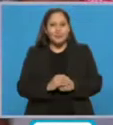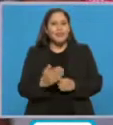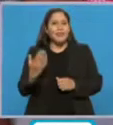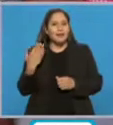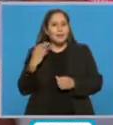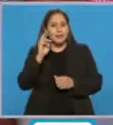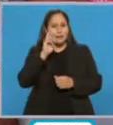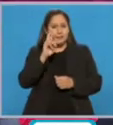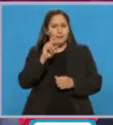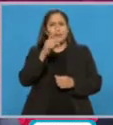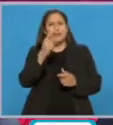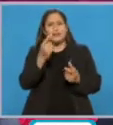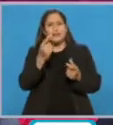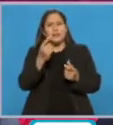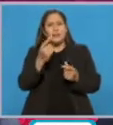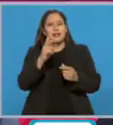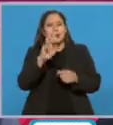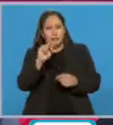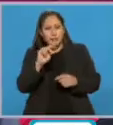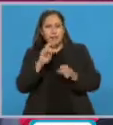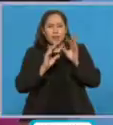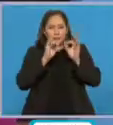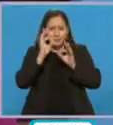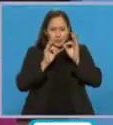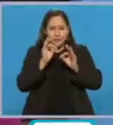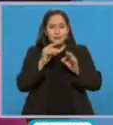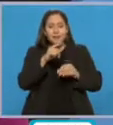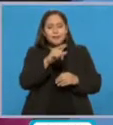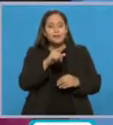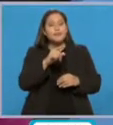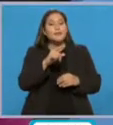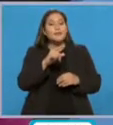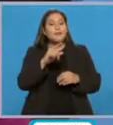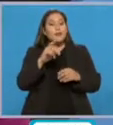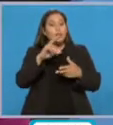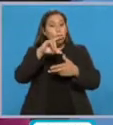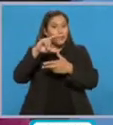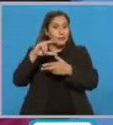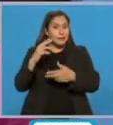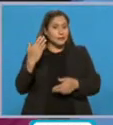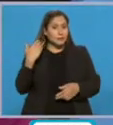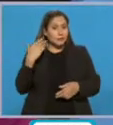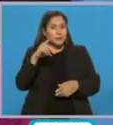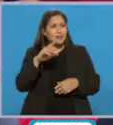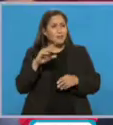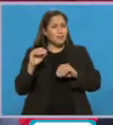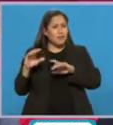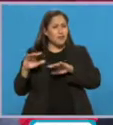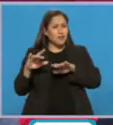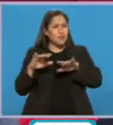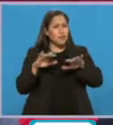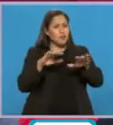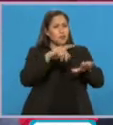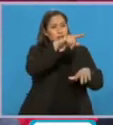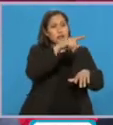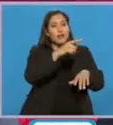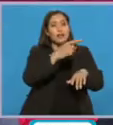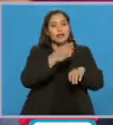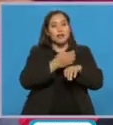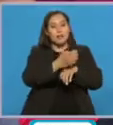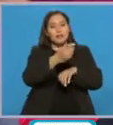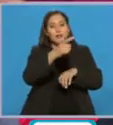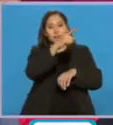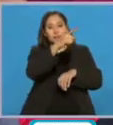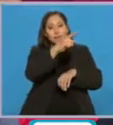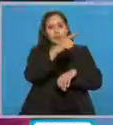Recientemente hemos visto en ciertos medios de comunicación, mi querido Gustavo, después del huracán que azotó terriblemente el estado